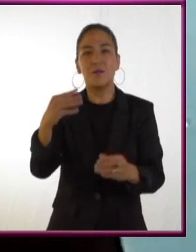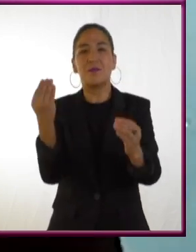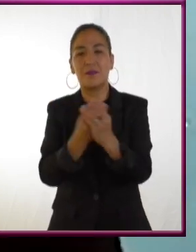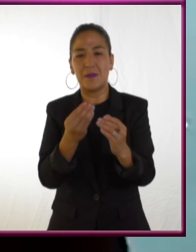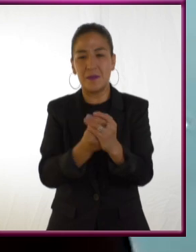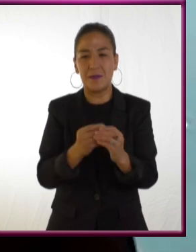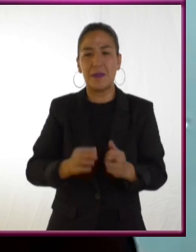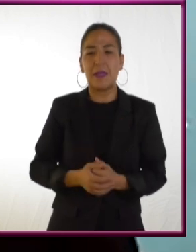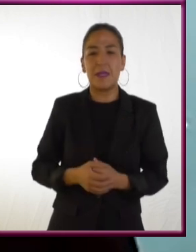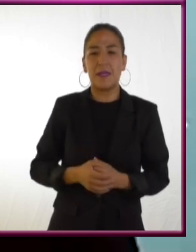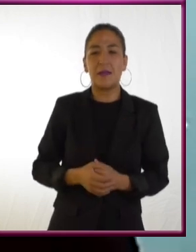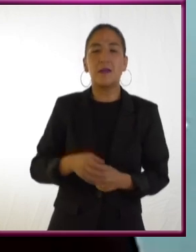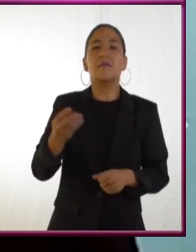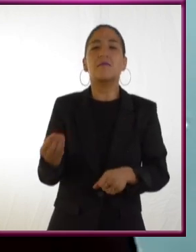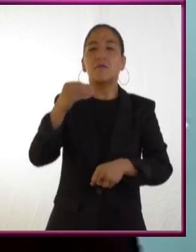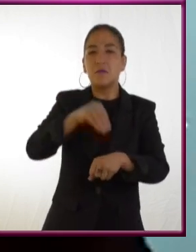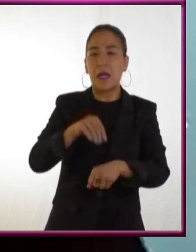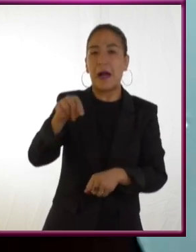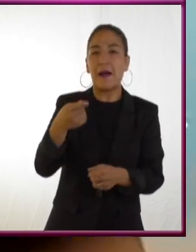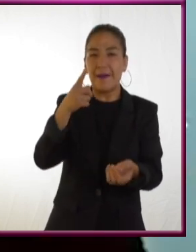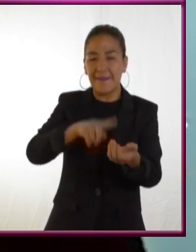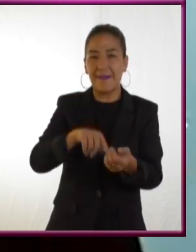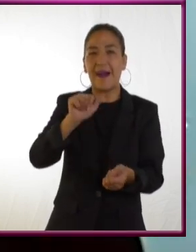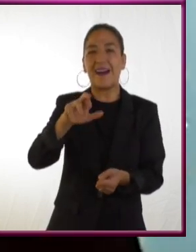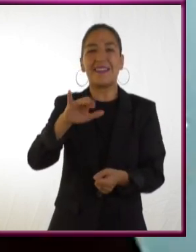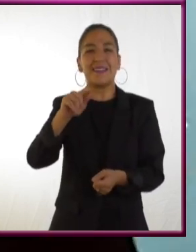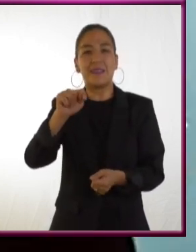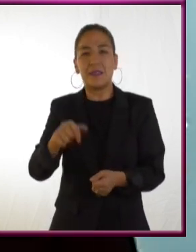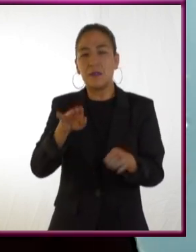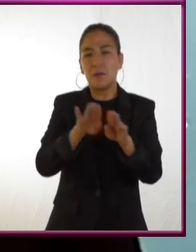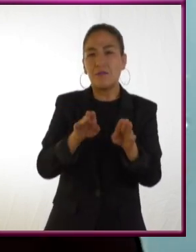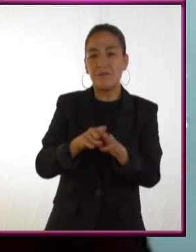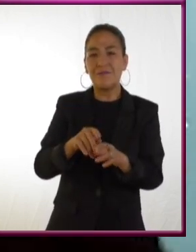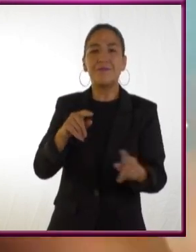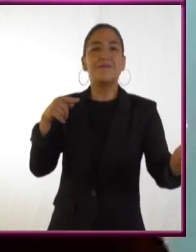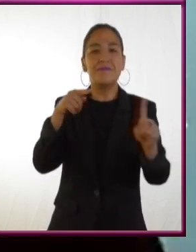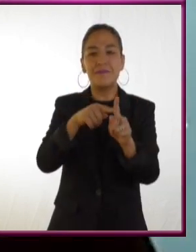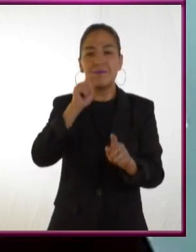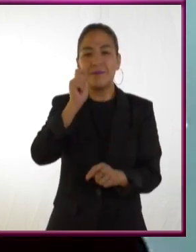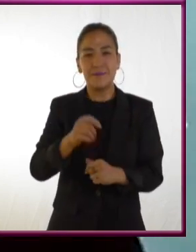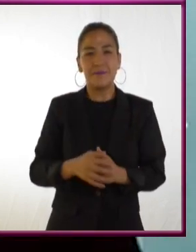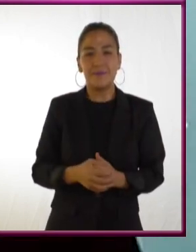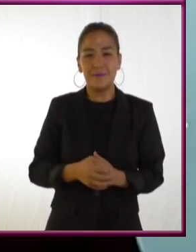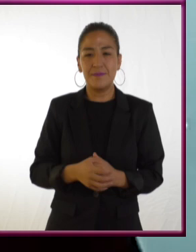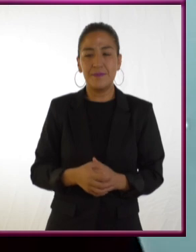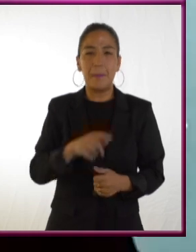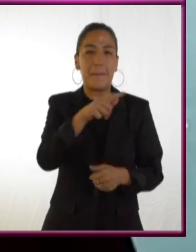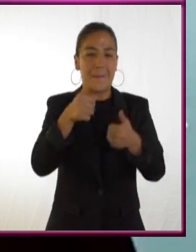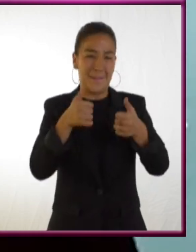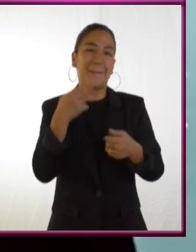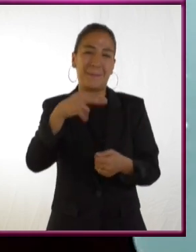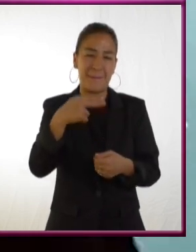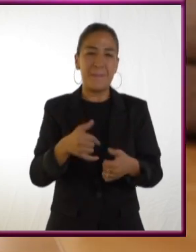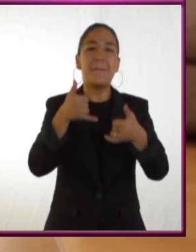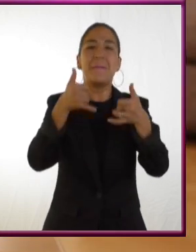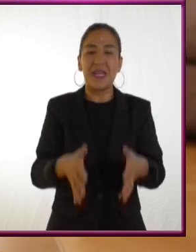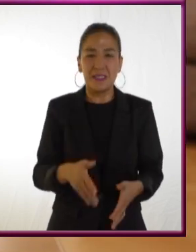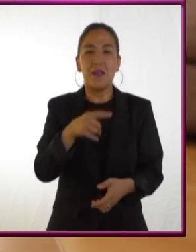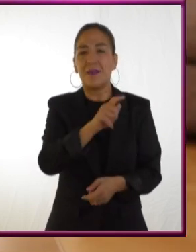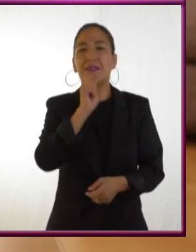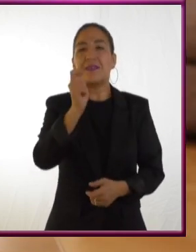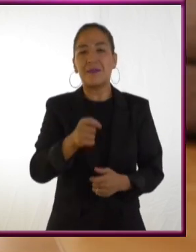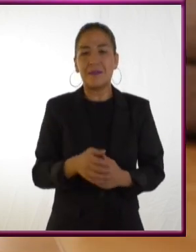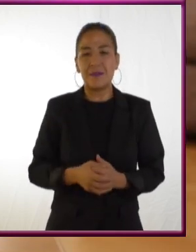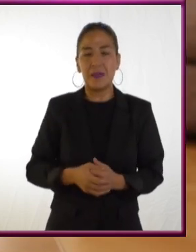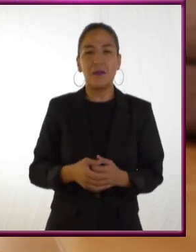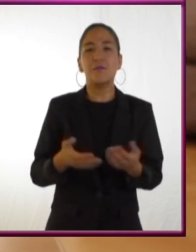o propiedades, de tal manera que podemos agregarle a las aristas un peso, y tenemos ahora gráficas que son gráficas pesadas. Este peso